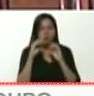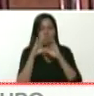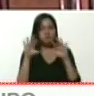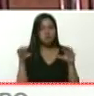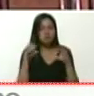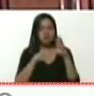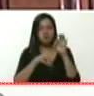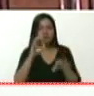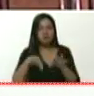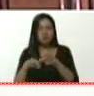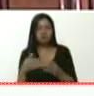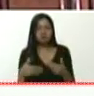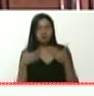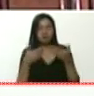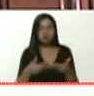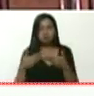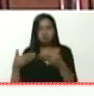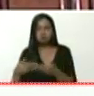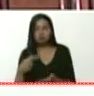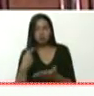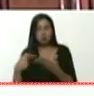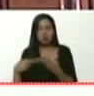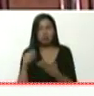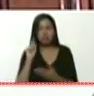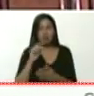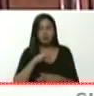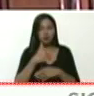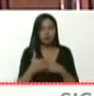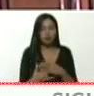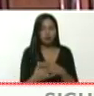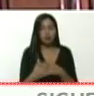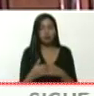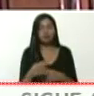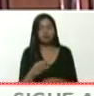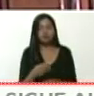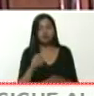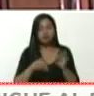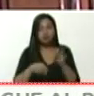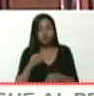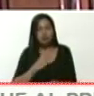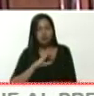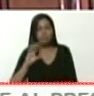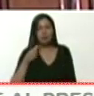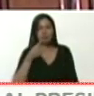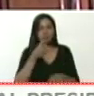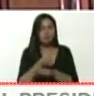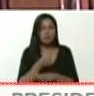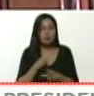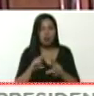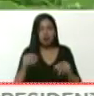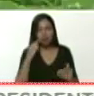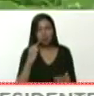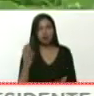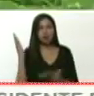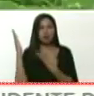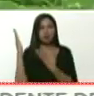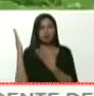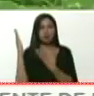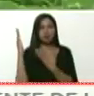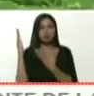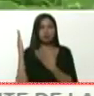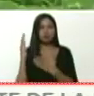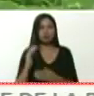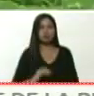campesinos, entregando los insumos del programa Agropatria va al campo. Adelante, compañero. Estamos